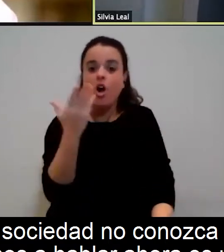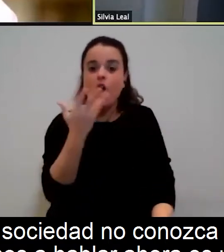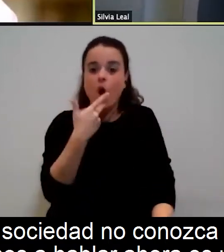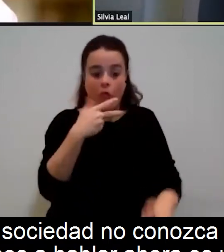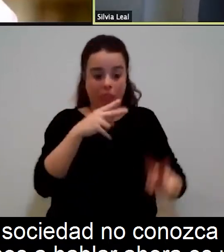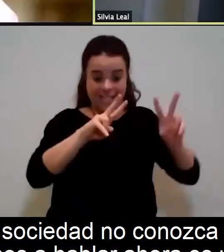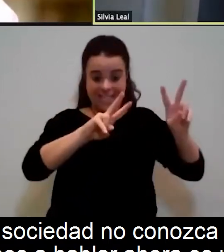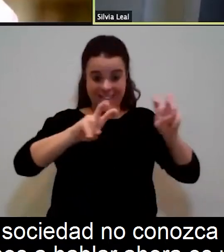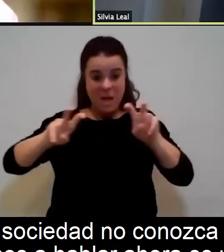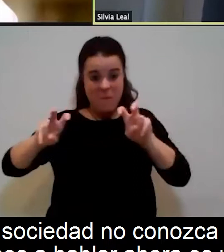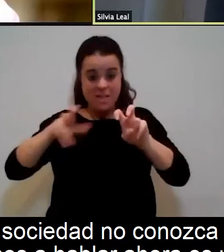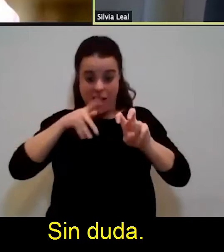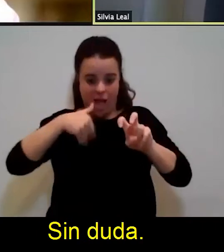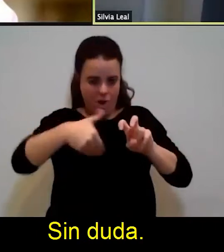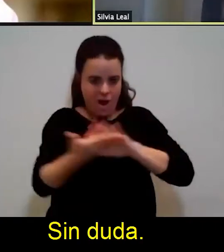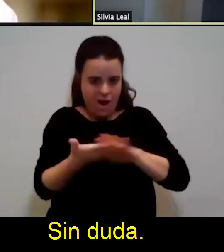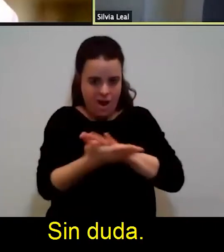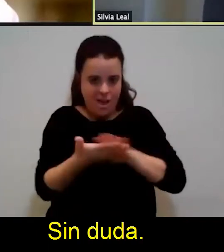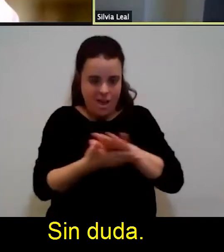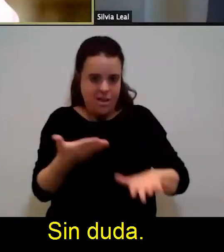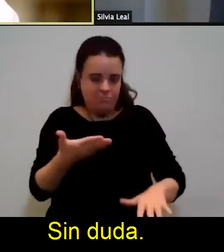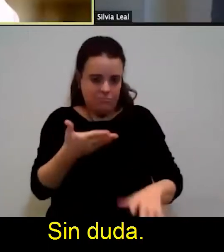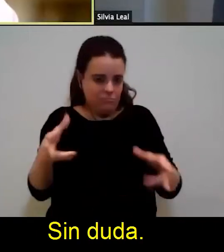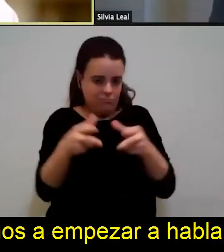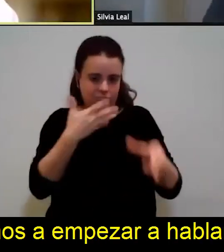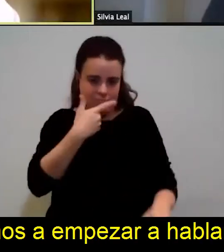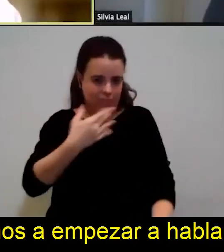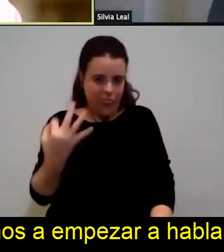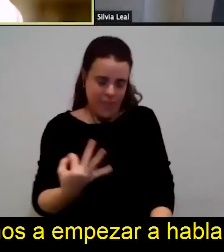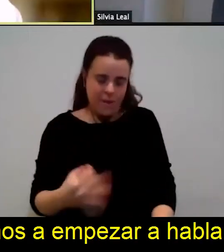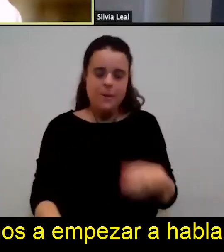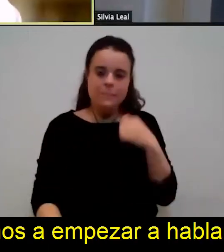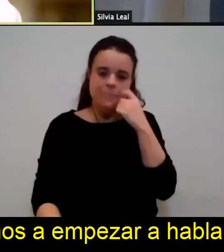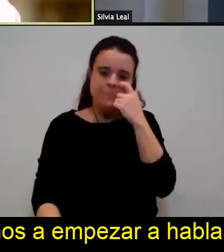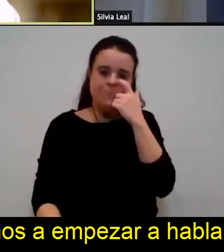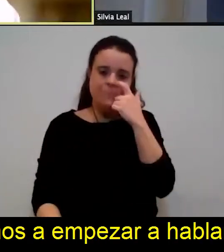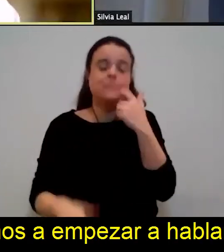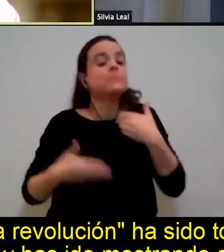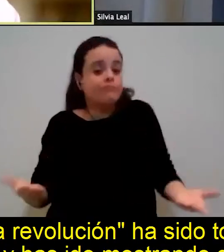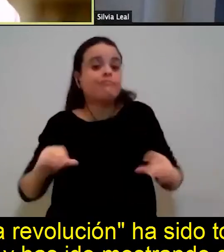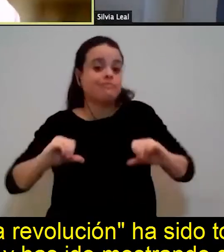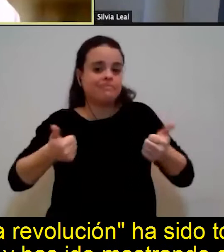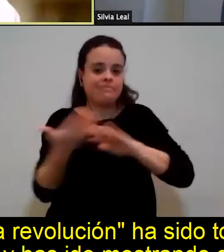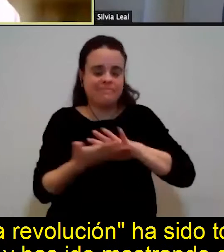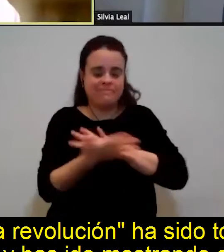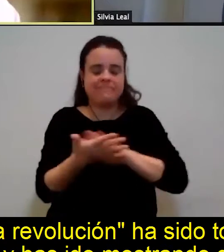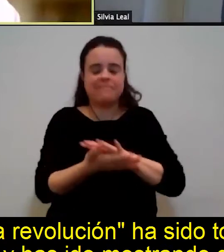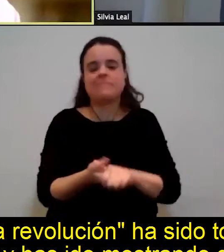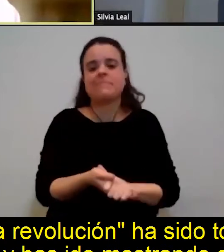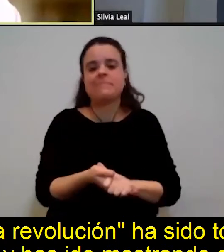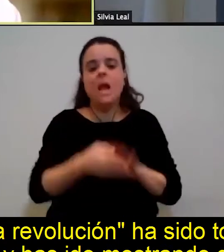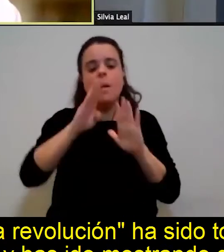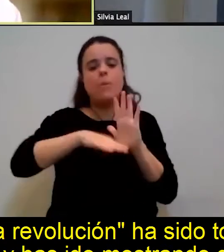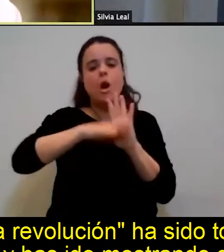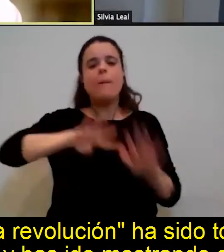hablar ahora es un delito. Sin duda, sin duda. Pues vamos a empezar a hablar. El programa La Cuarta